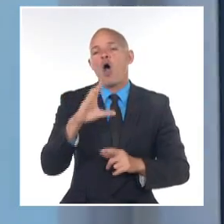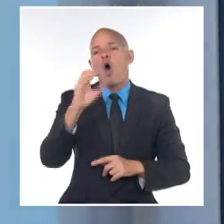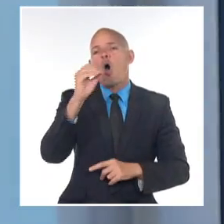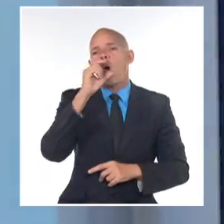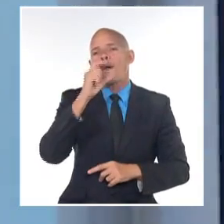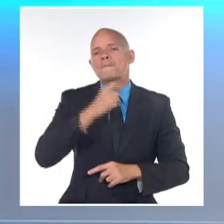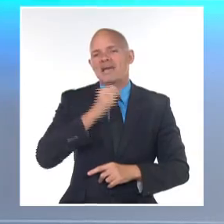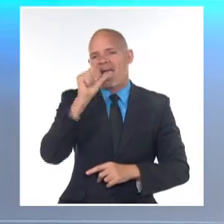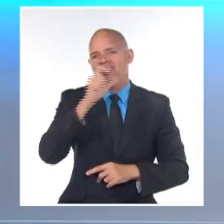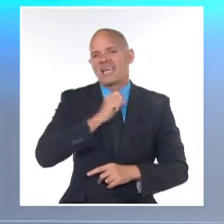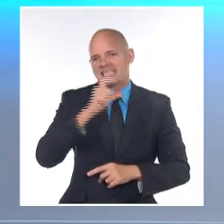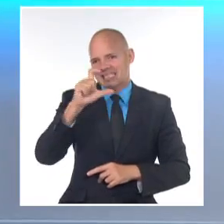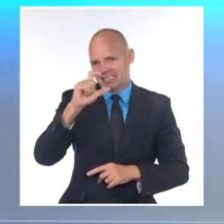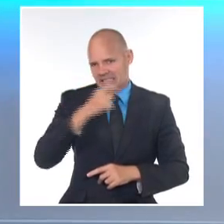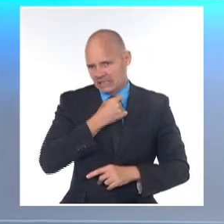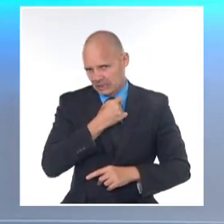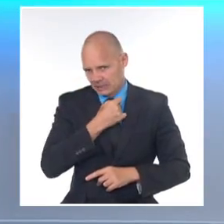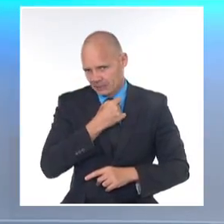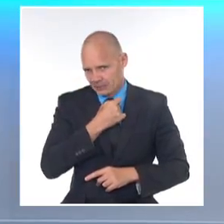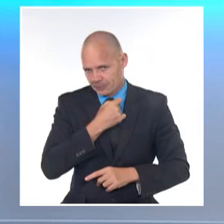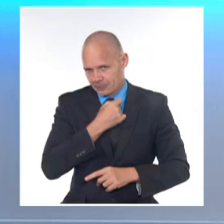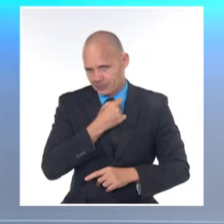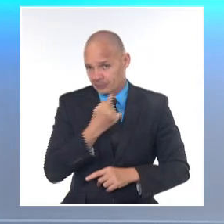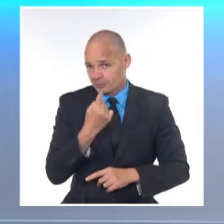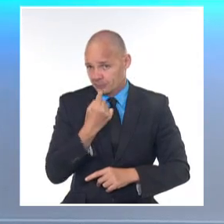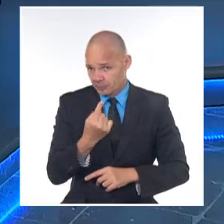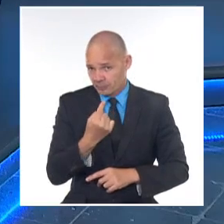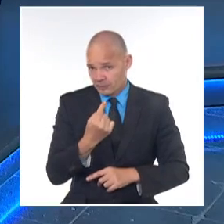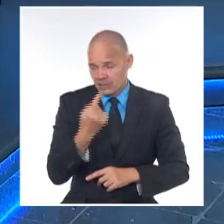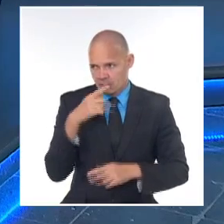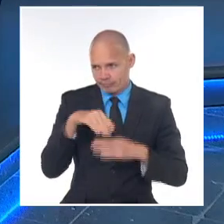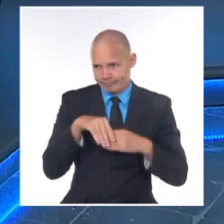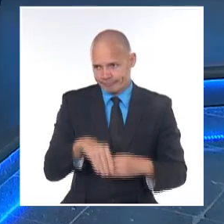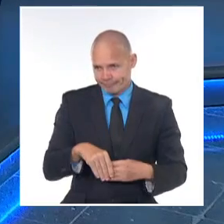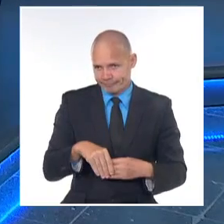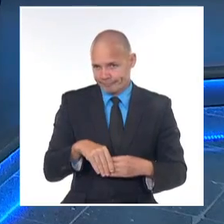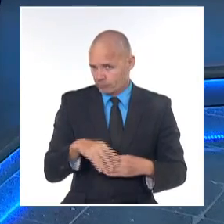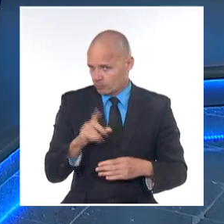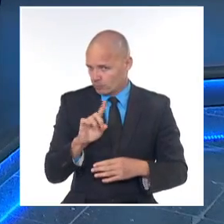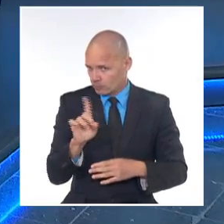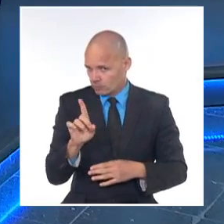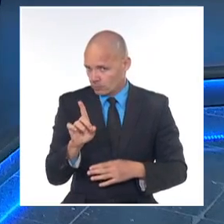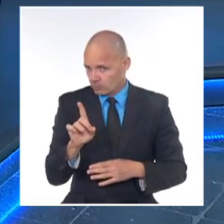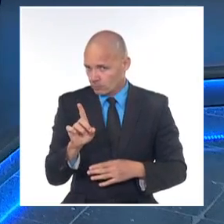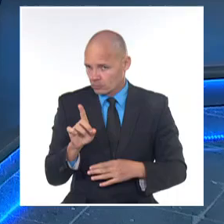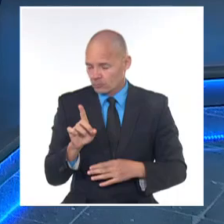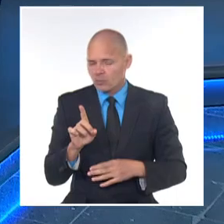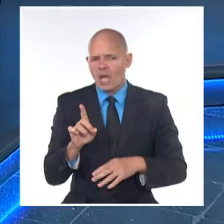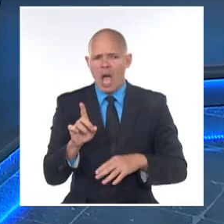el delito de desobediencia. ¿Cómo tiene que hacer eso, coronel, un policía? ¿Cuál es la manera ideal en la que un policía